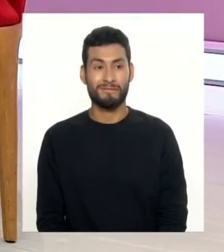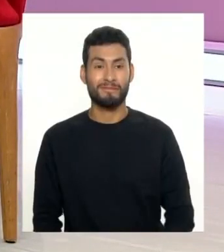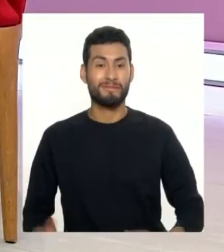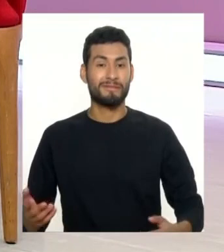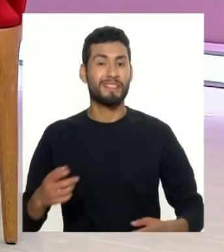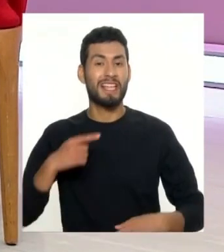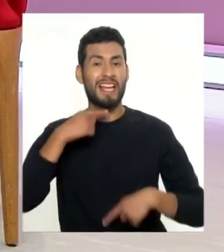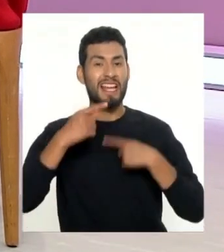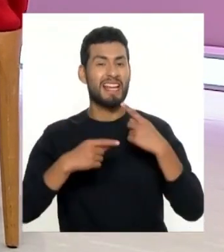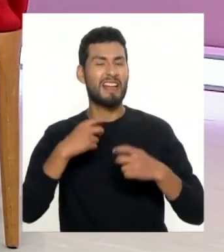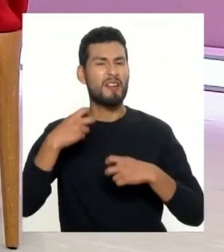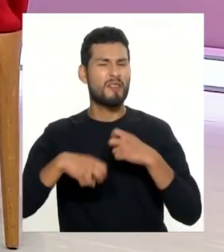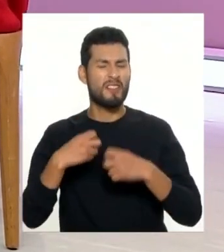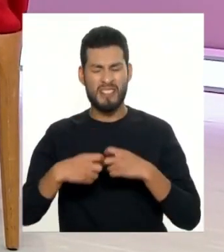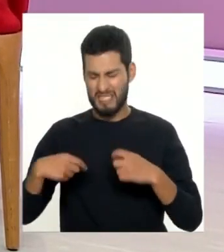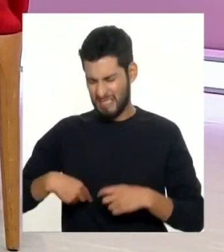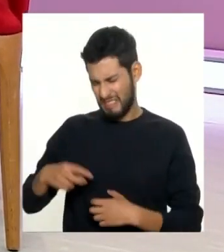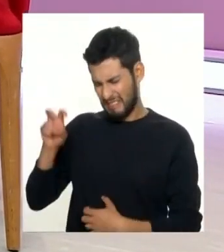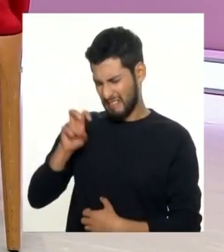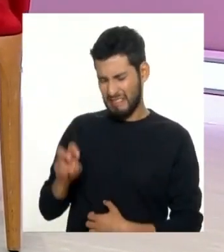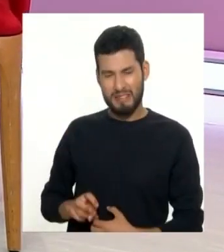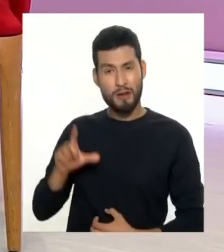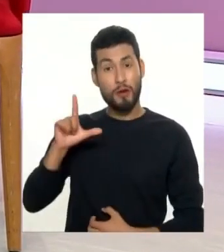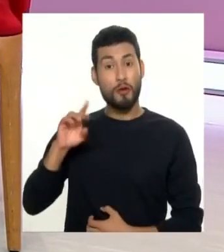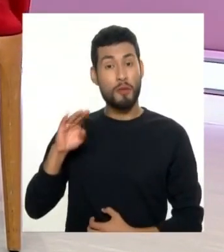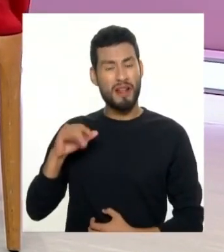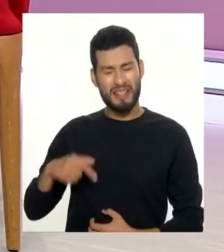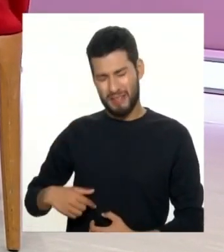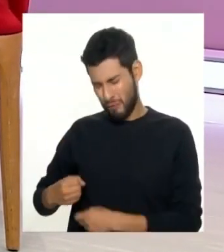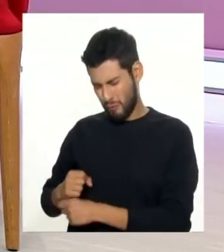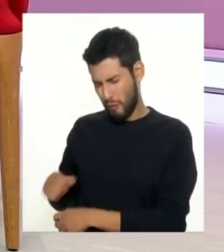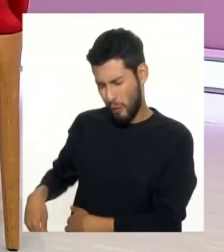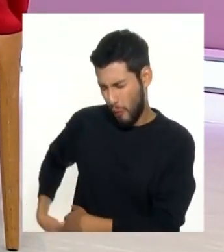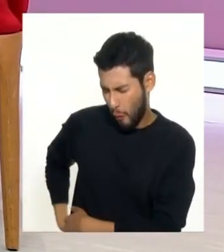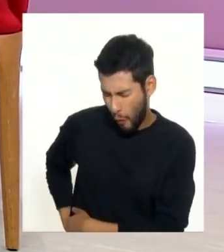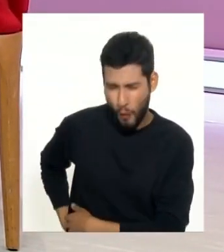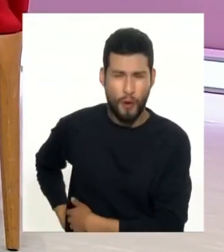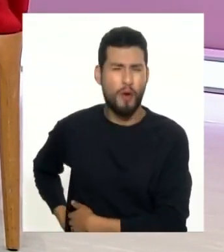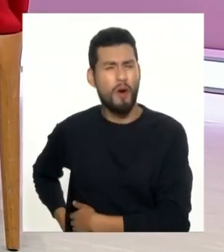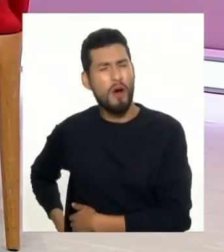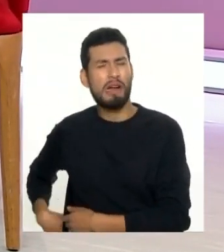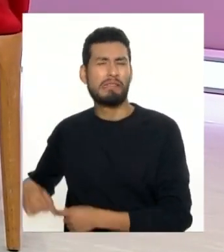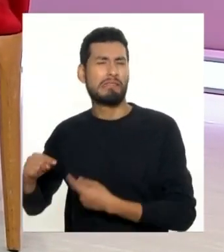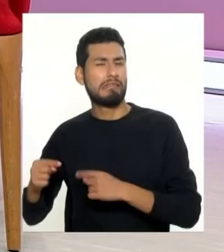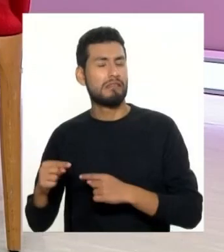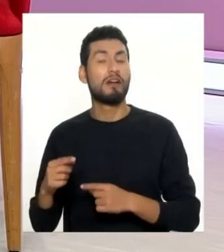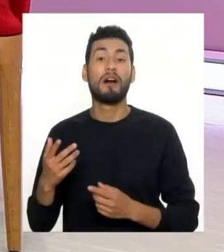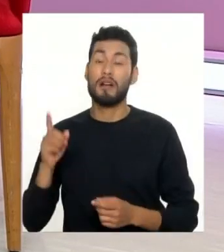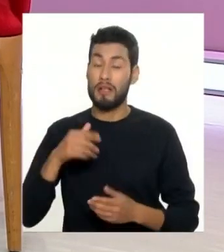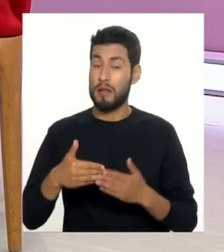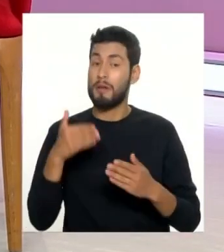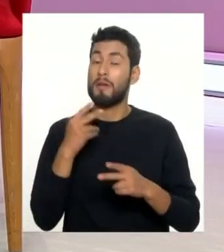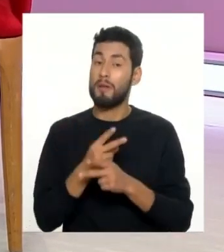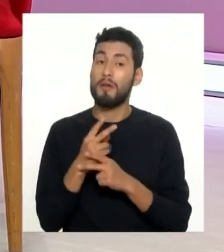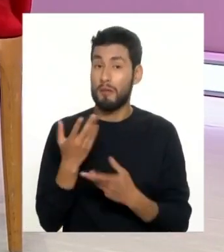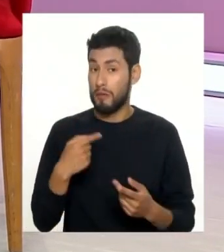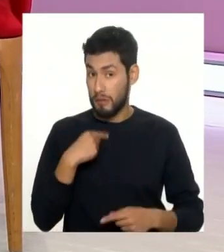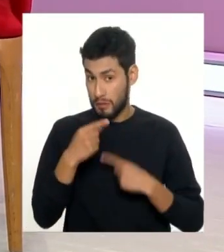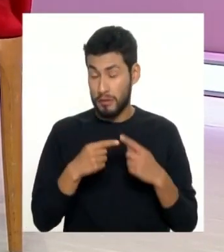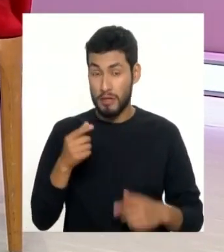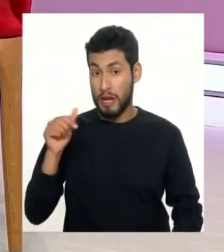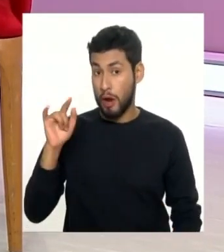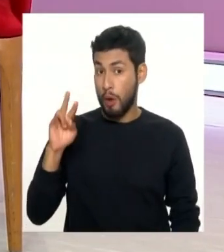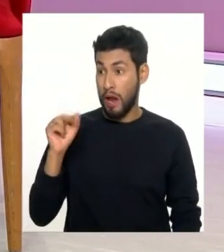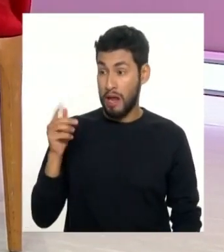Hablar del dolor de la espalda y hablar de la lumbalgia es hablar también de factores preventivos, porque de una u otra manera, como lo dijo